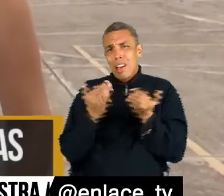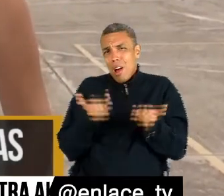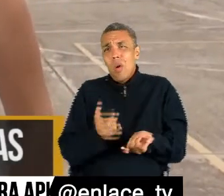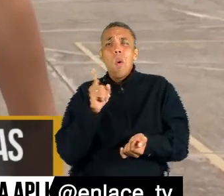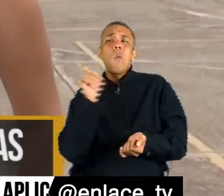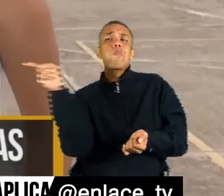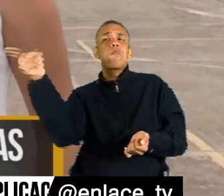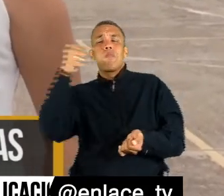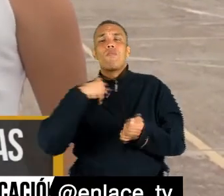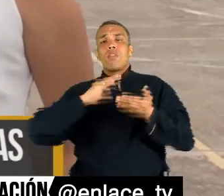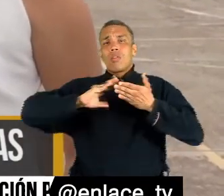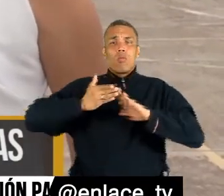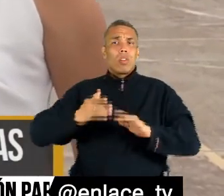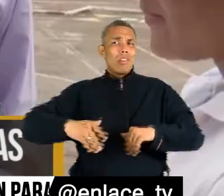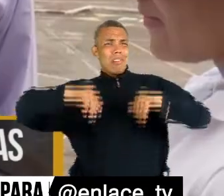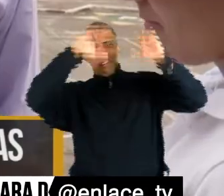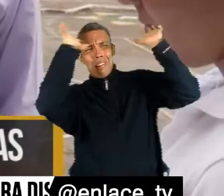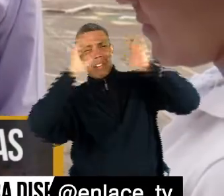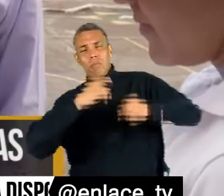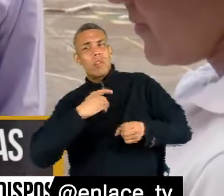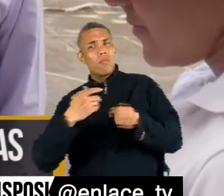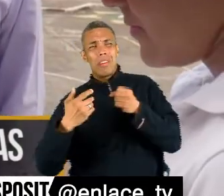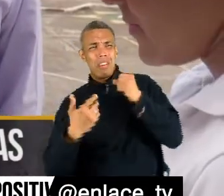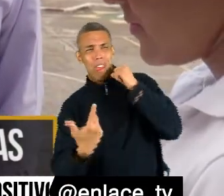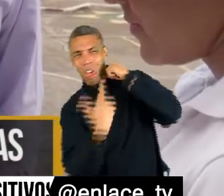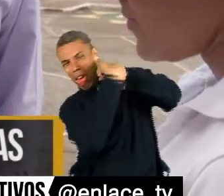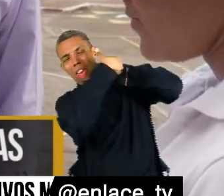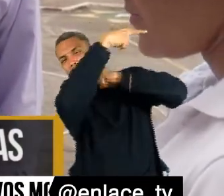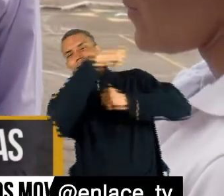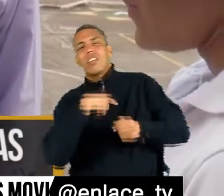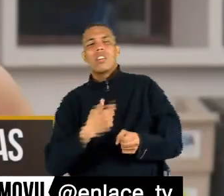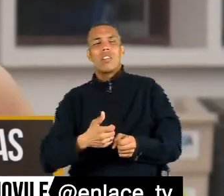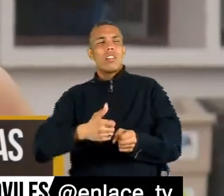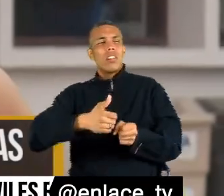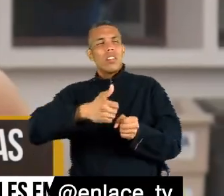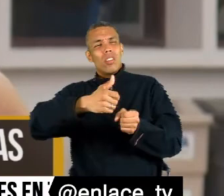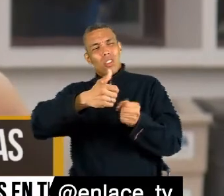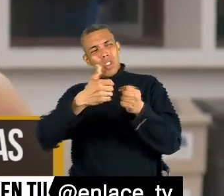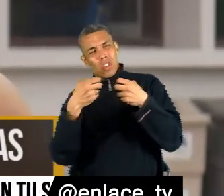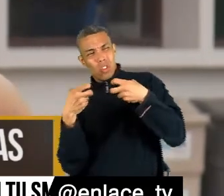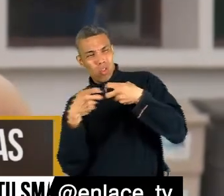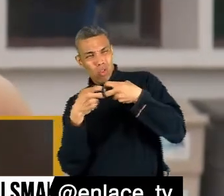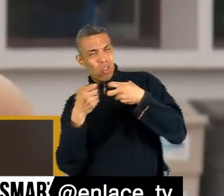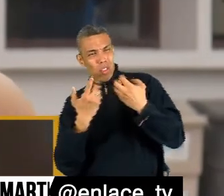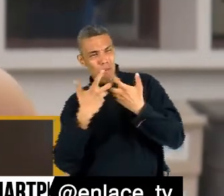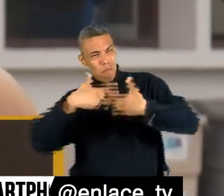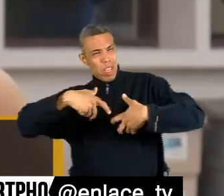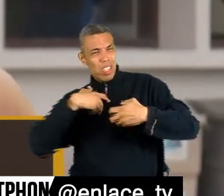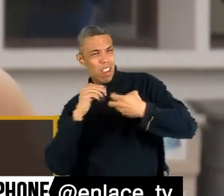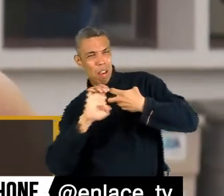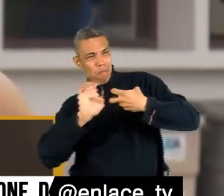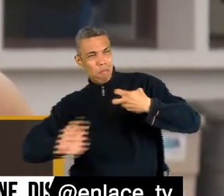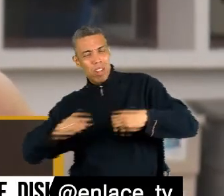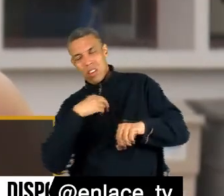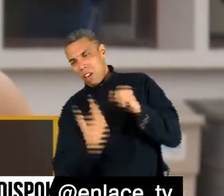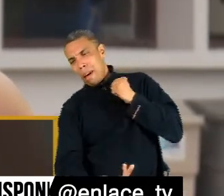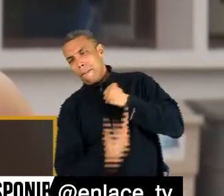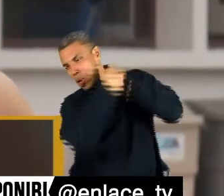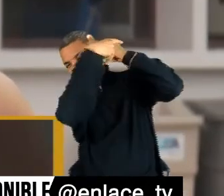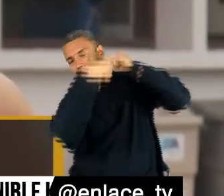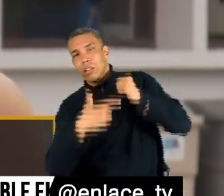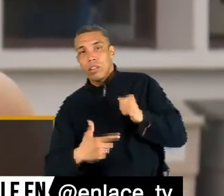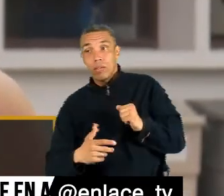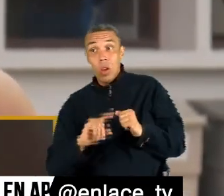lo aseguró la jefe del área comercial de la ESA, ingeniera Lucero Pineda. Que participen activamente, que nos digan cuáles son